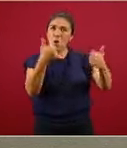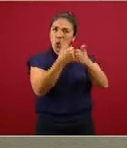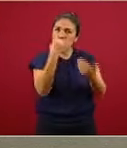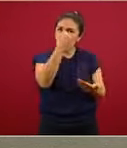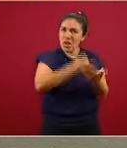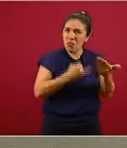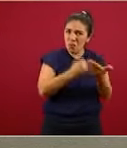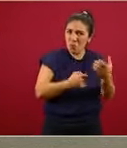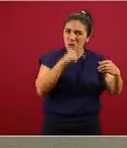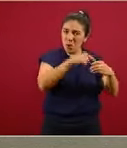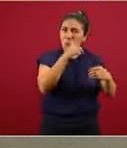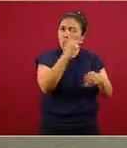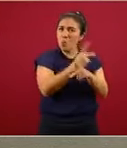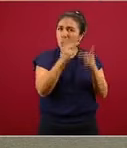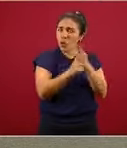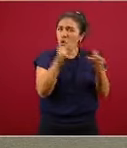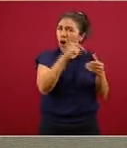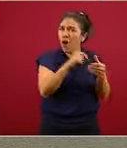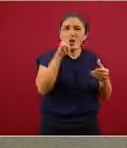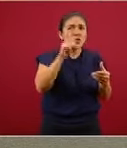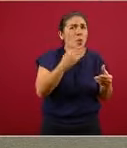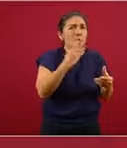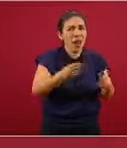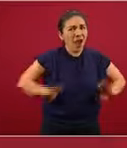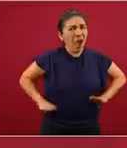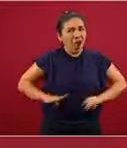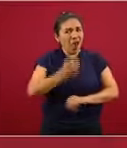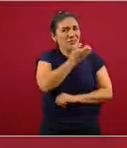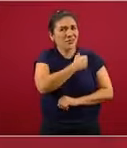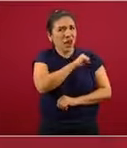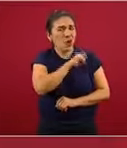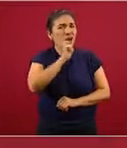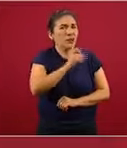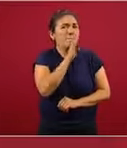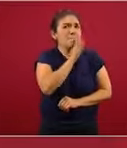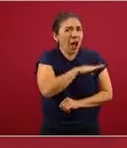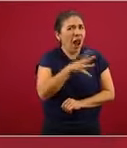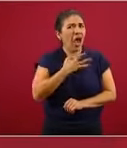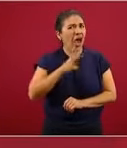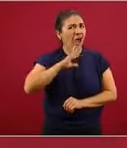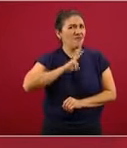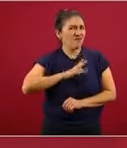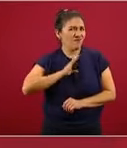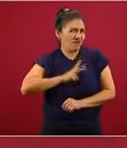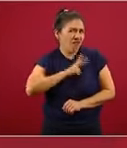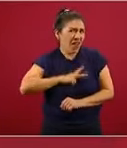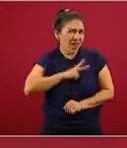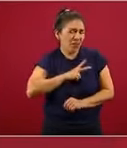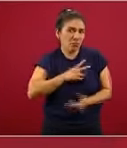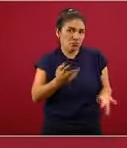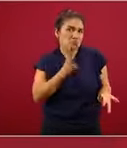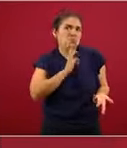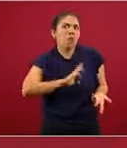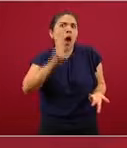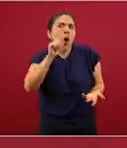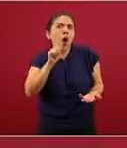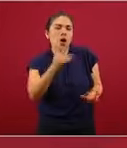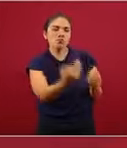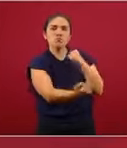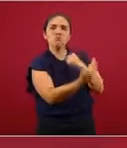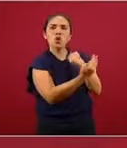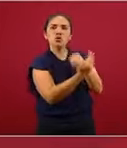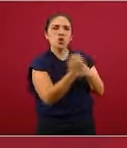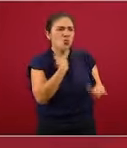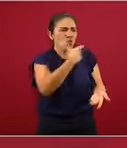es desafortunado para la salud, es maligno, es tóxico, pues qué bien, porque entonces disuadir